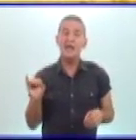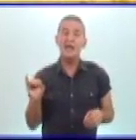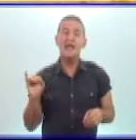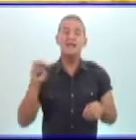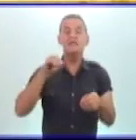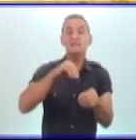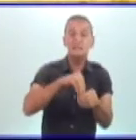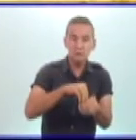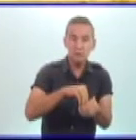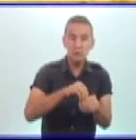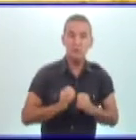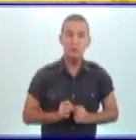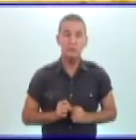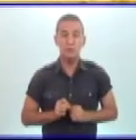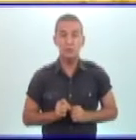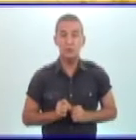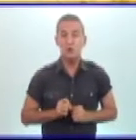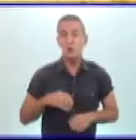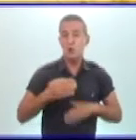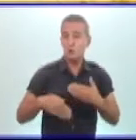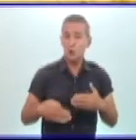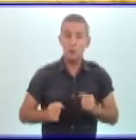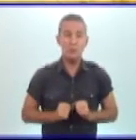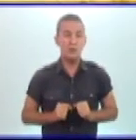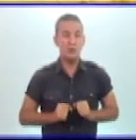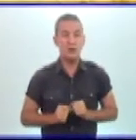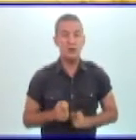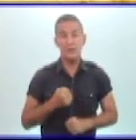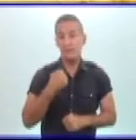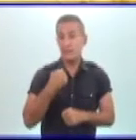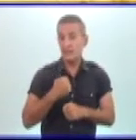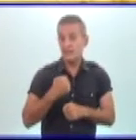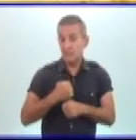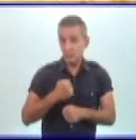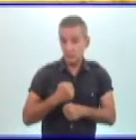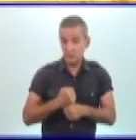de las masas populares y de las personalidades en la historia.